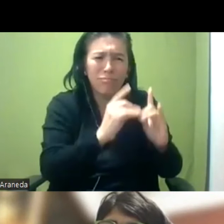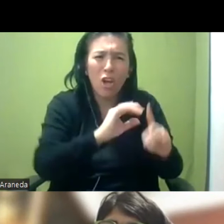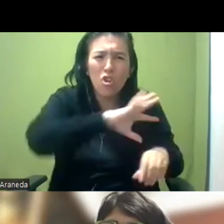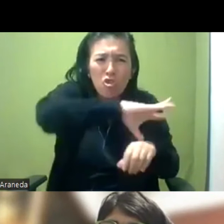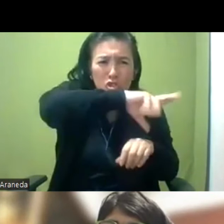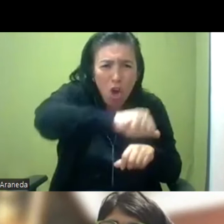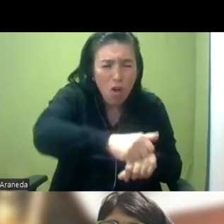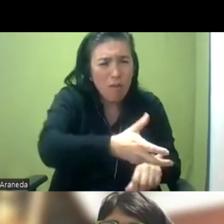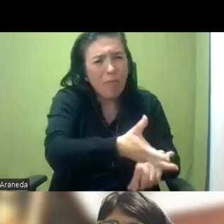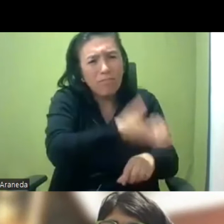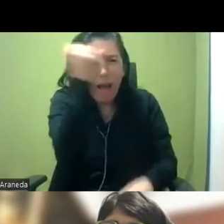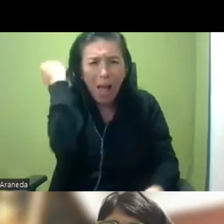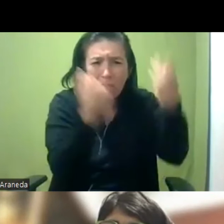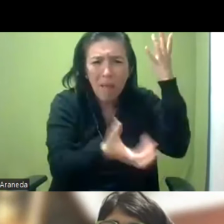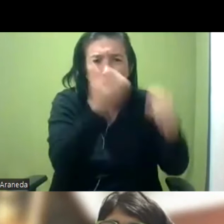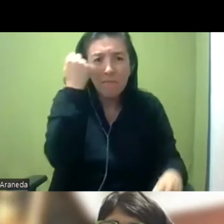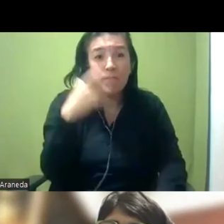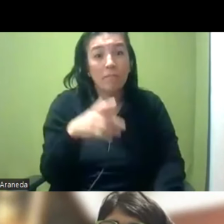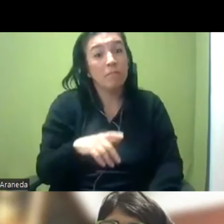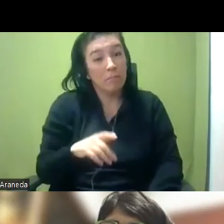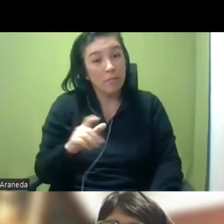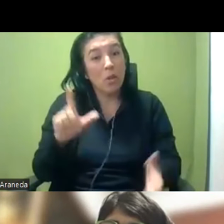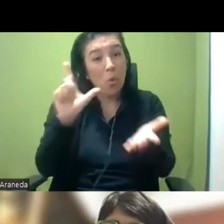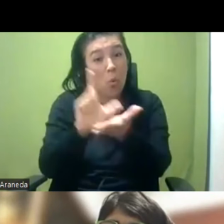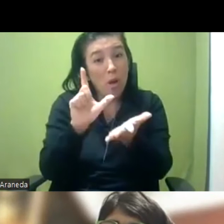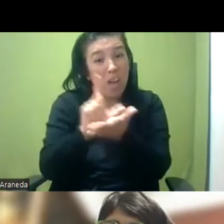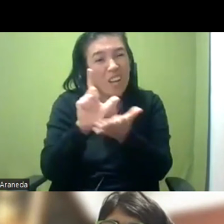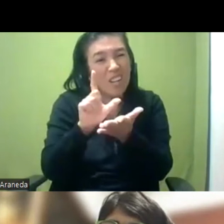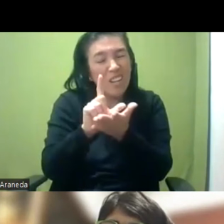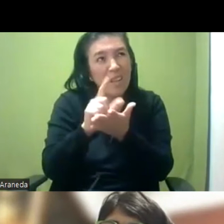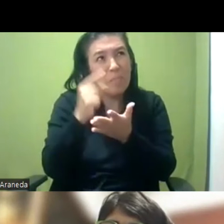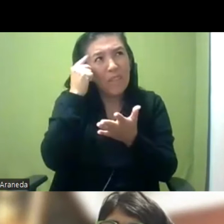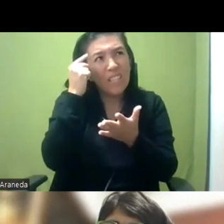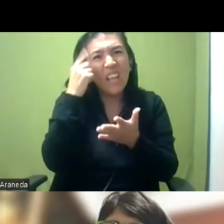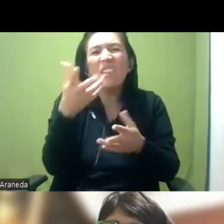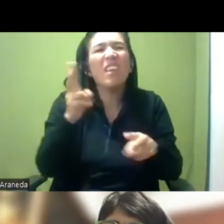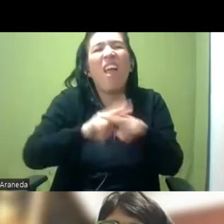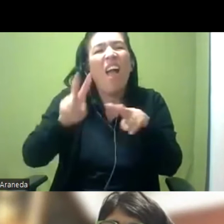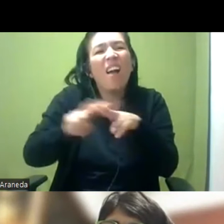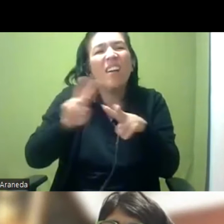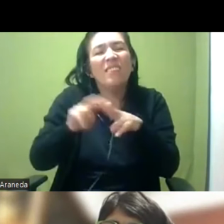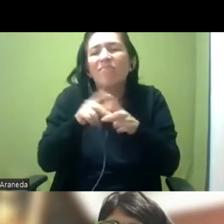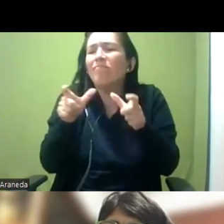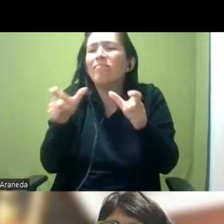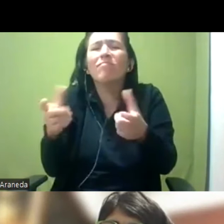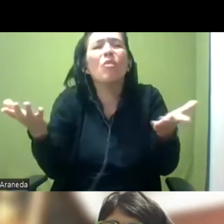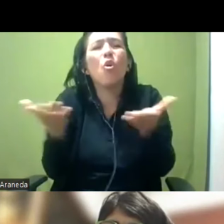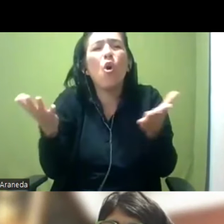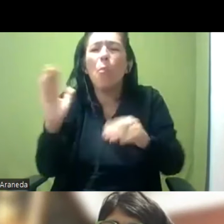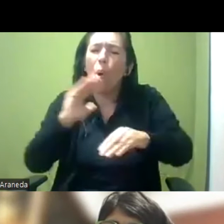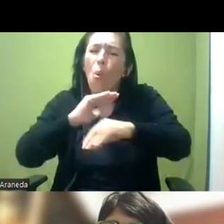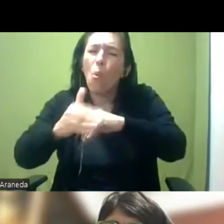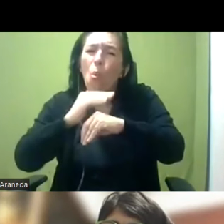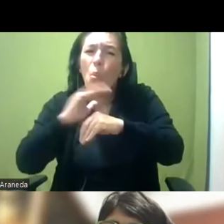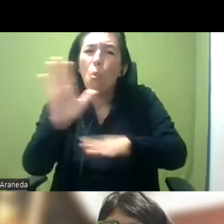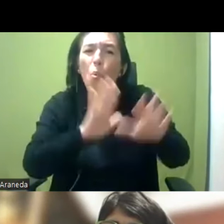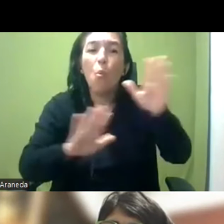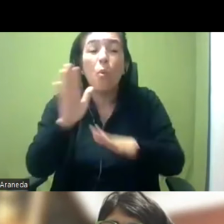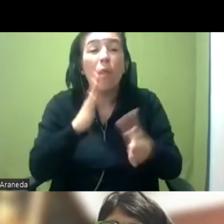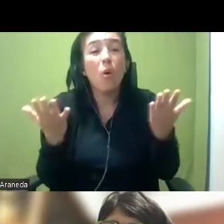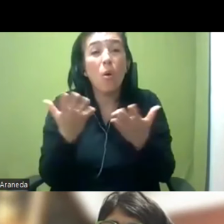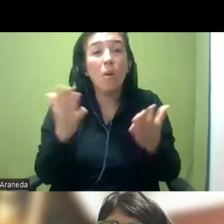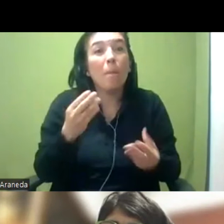Entonces, en los lugares que son importantes, ¿qué se ha hecho por esto? De resguardarlo para